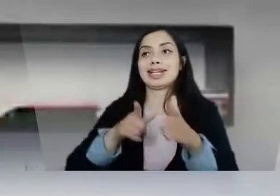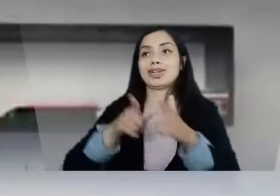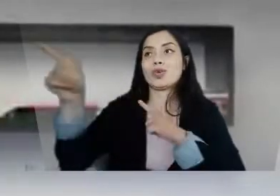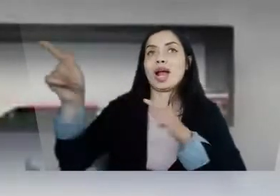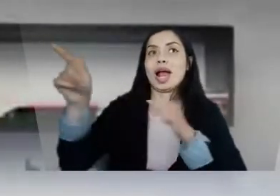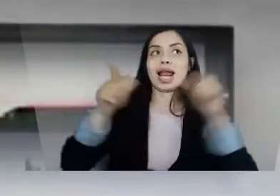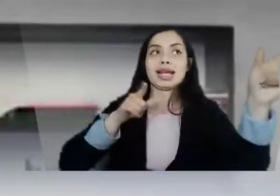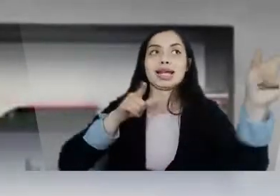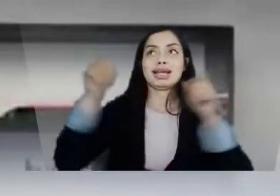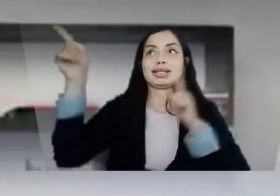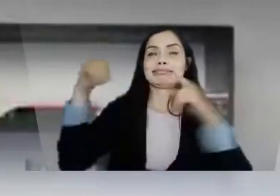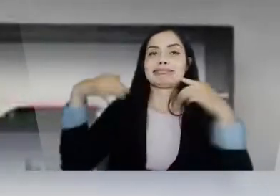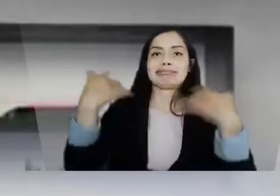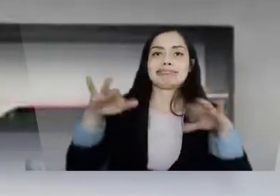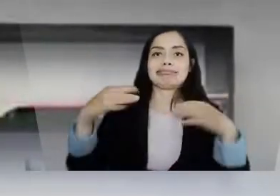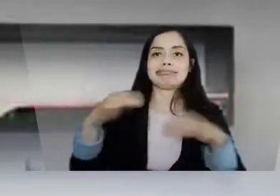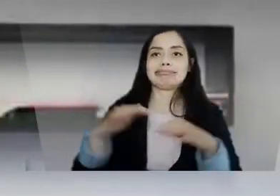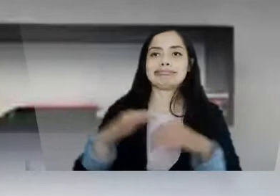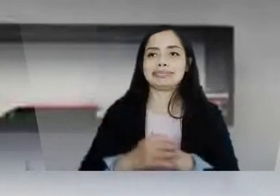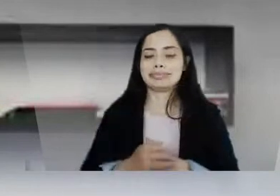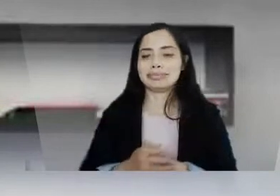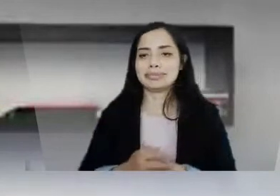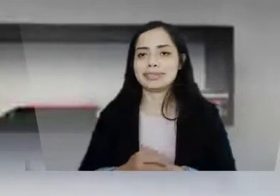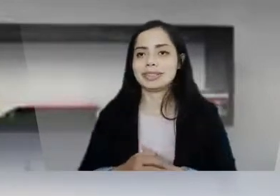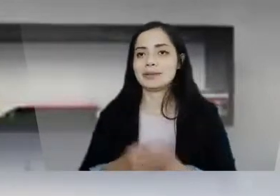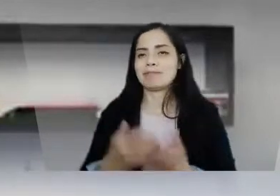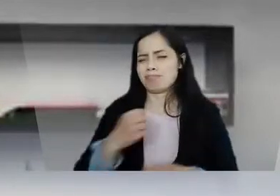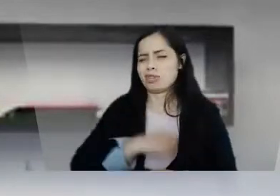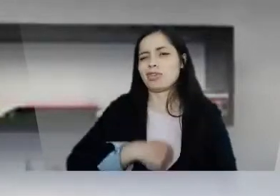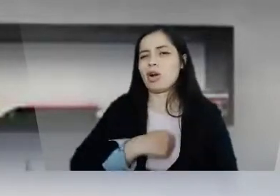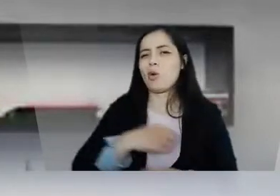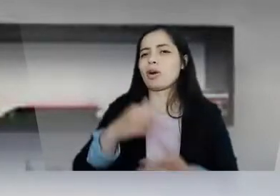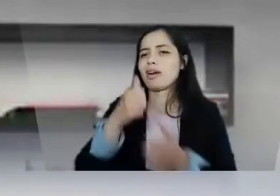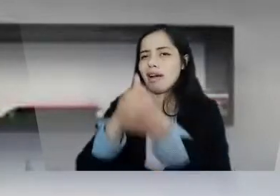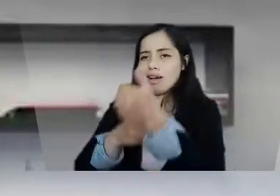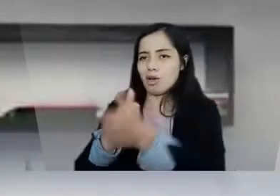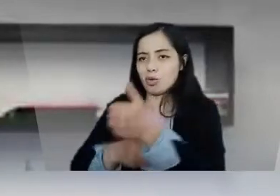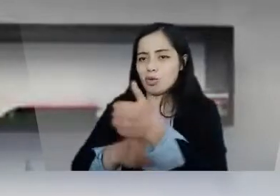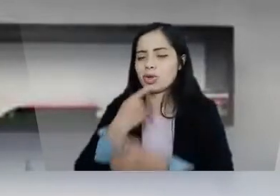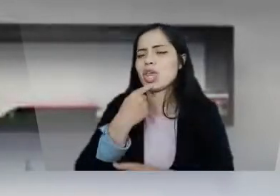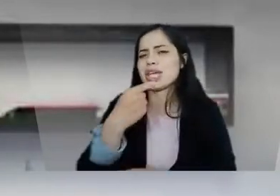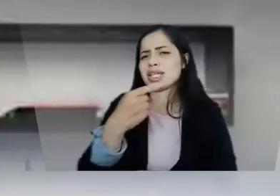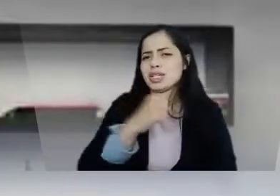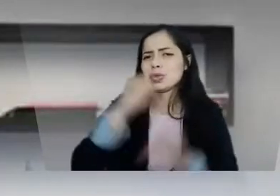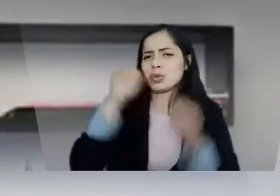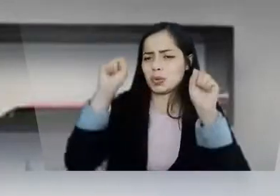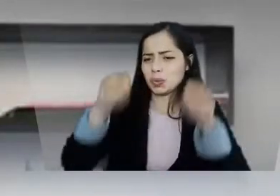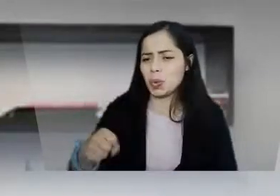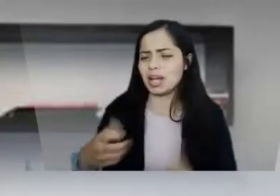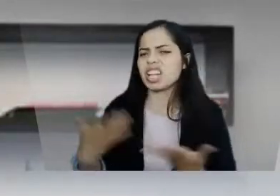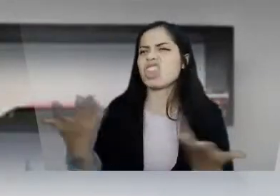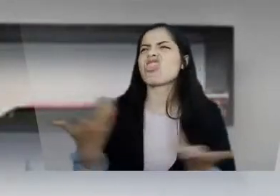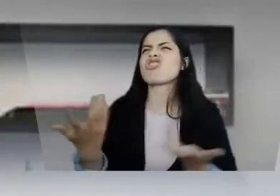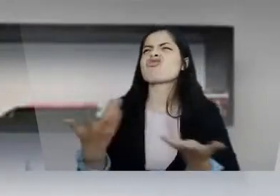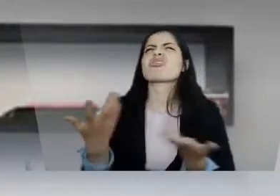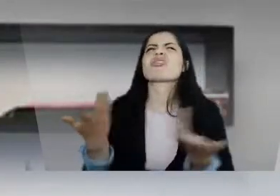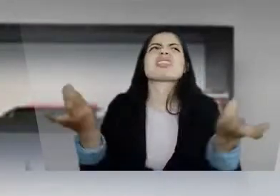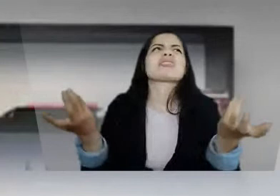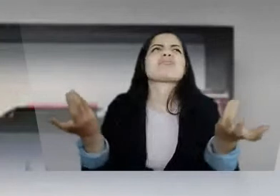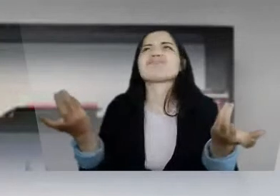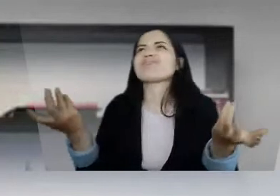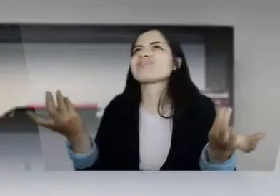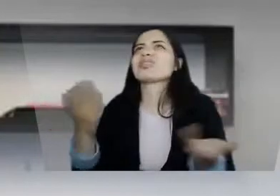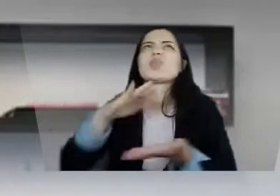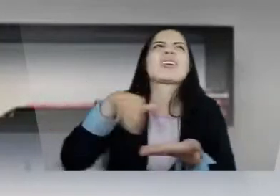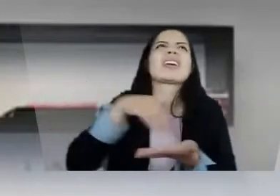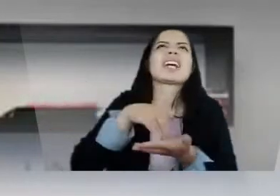pedirles que identifiquen en este momento en qué lugar se encuentran para que quienes nos están acompañando sepan las posibilidades que nos brinda estos